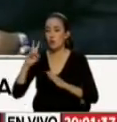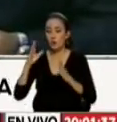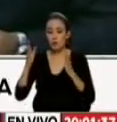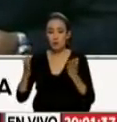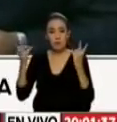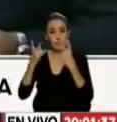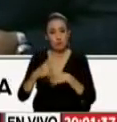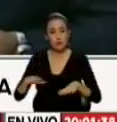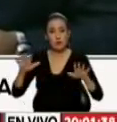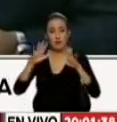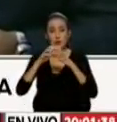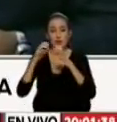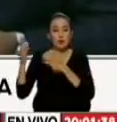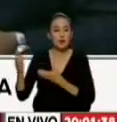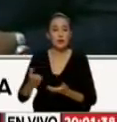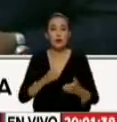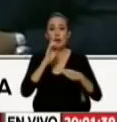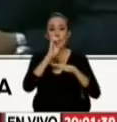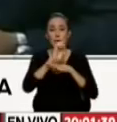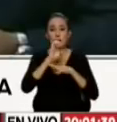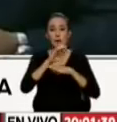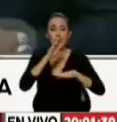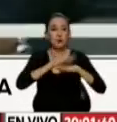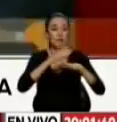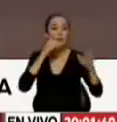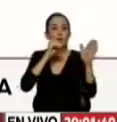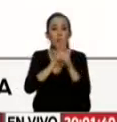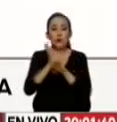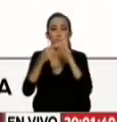varios países, entre ellos Ecuador, por xenofobia.